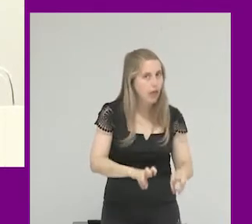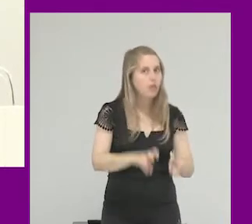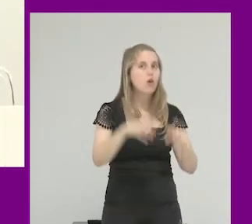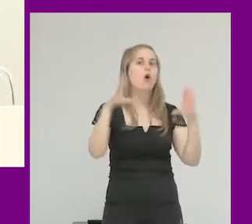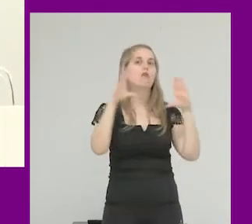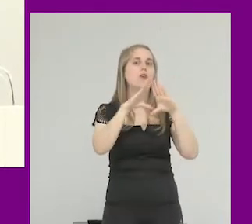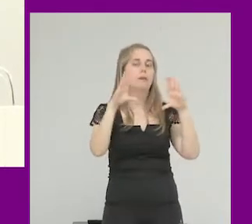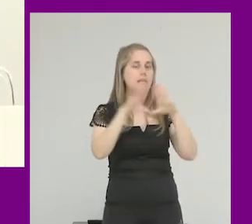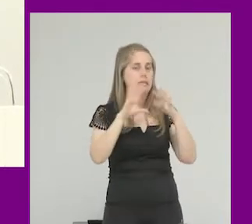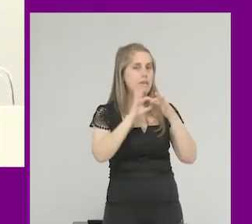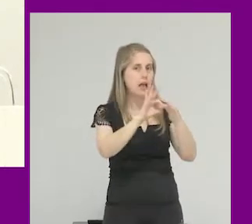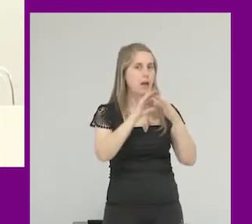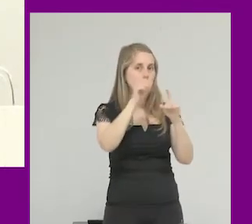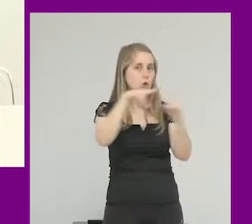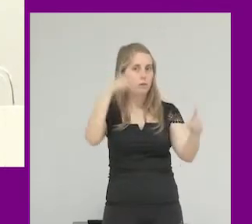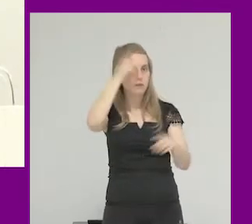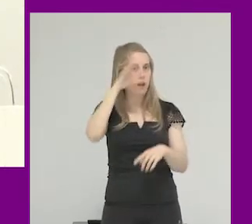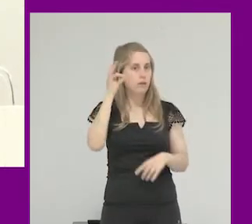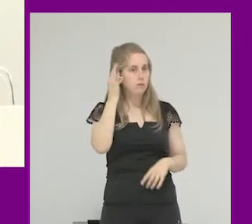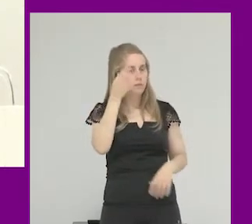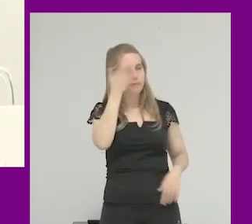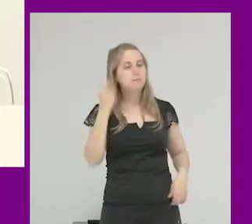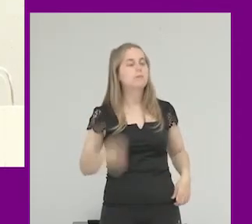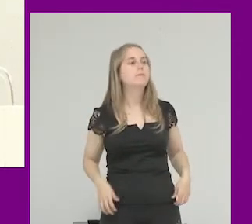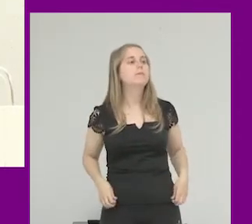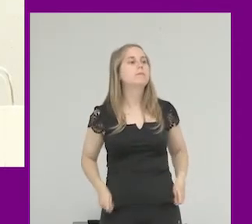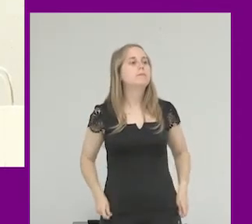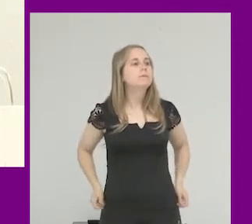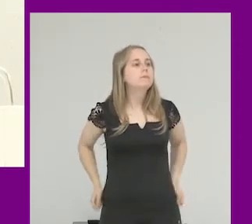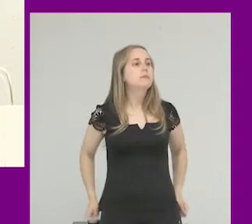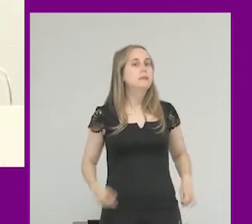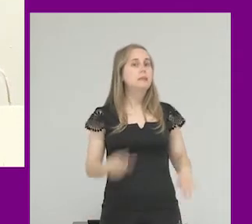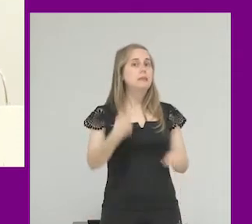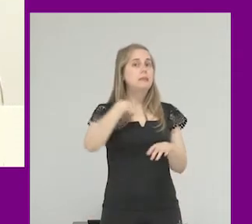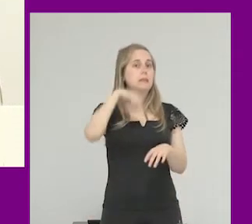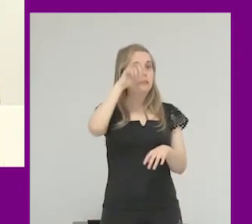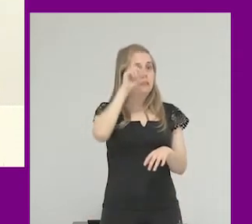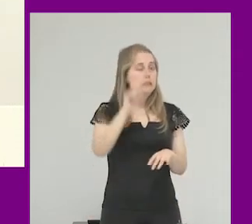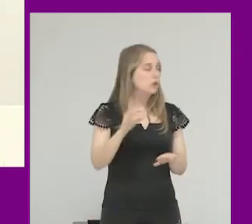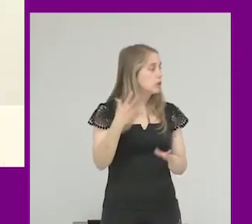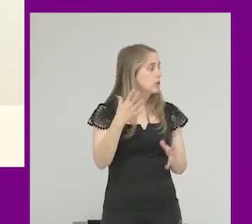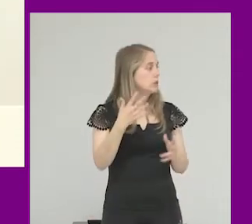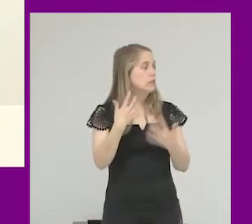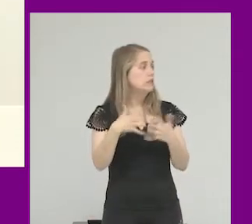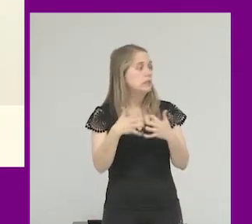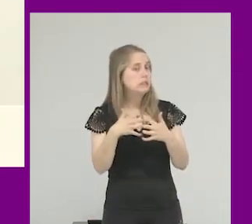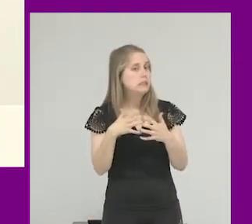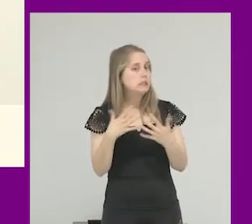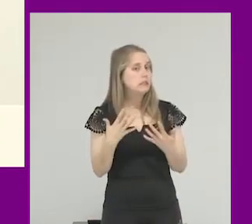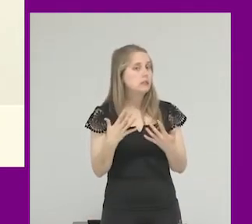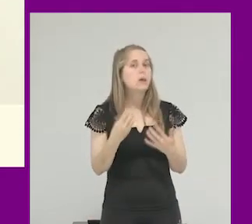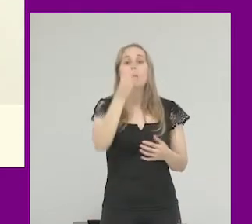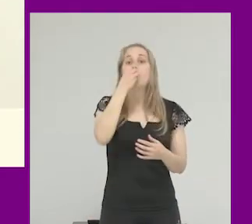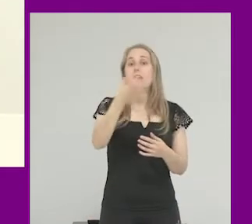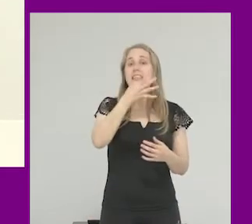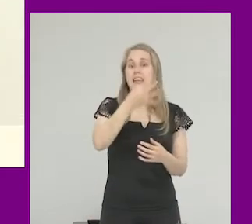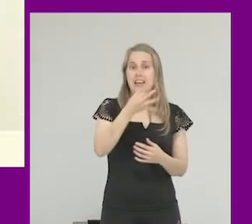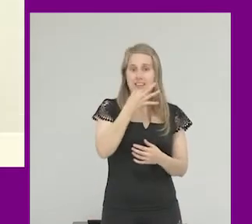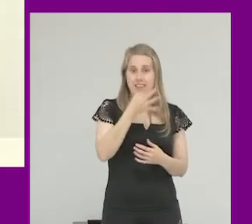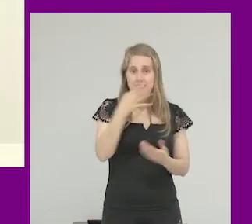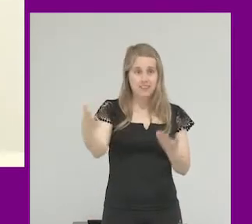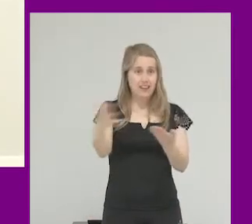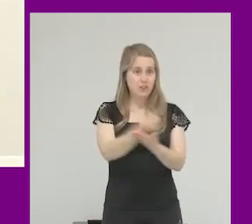feminista, investigación con perspectiva de género. Millasca. No sé si está acabando así. Bueno, buenas tardes